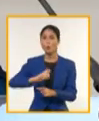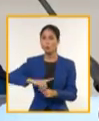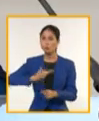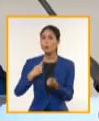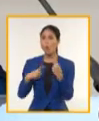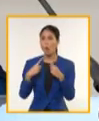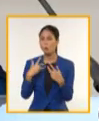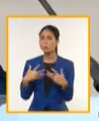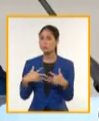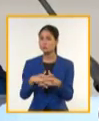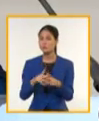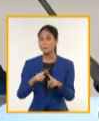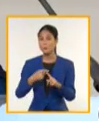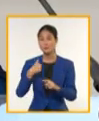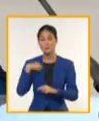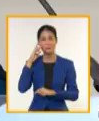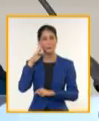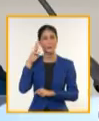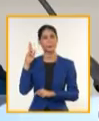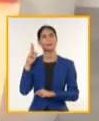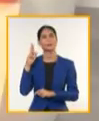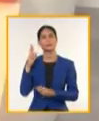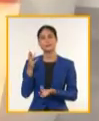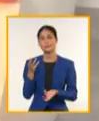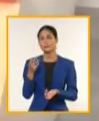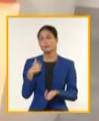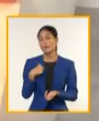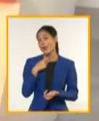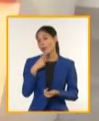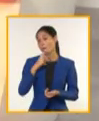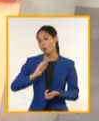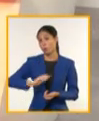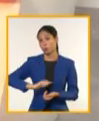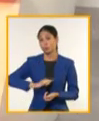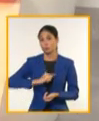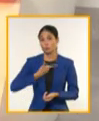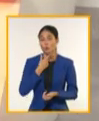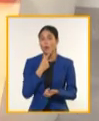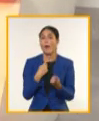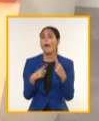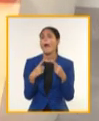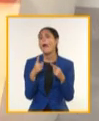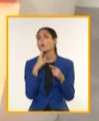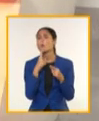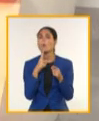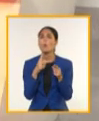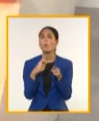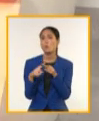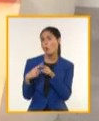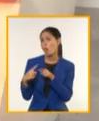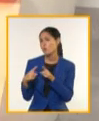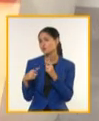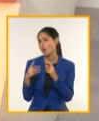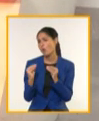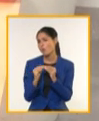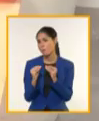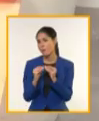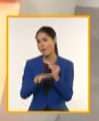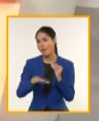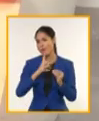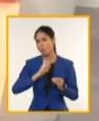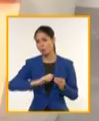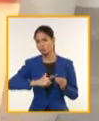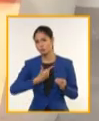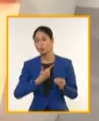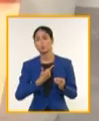recordar también que nuestras relaciones propiamente culturales con China provienen también de la presencia de una